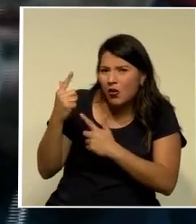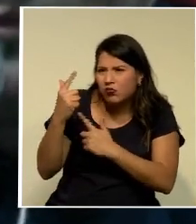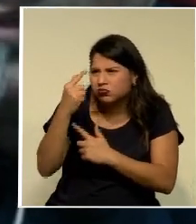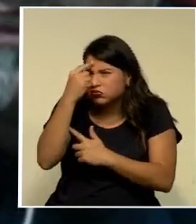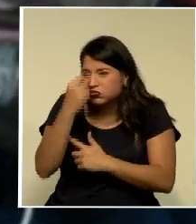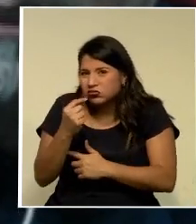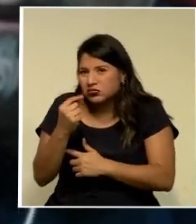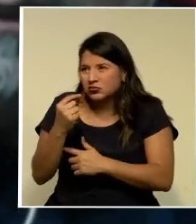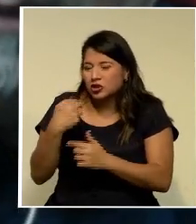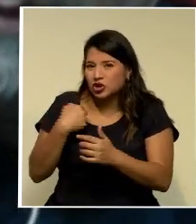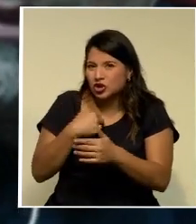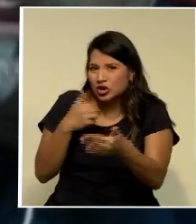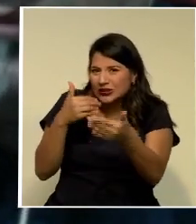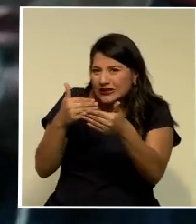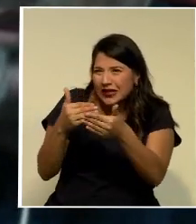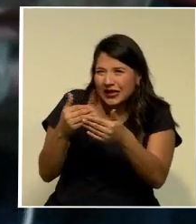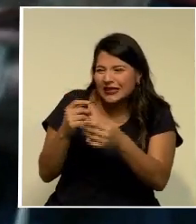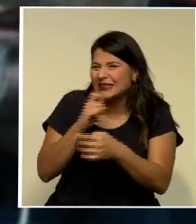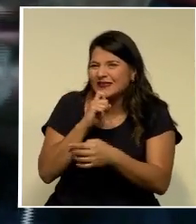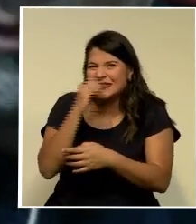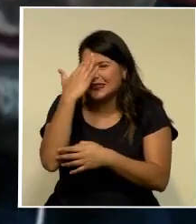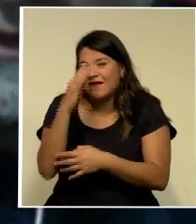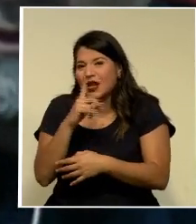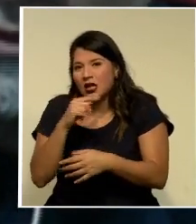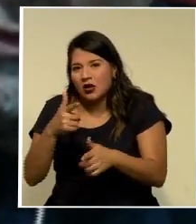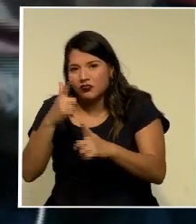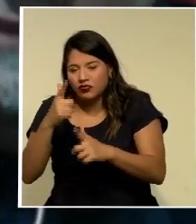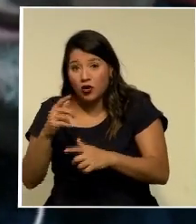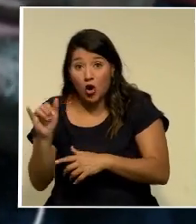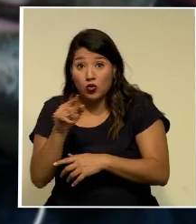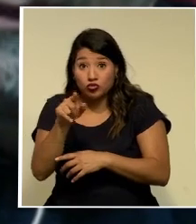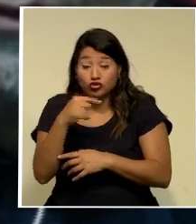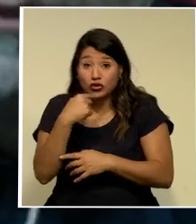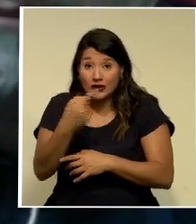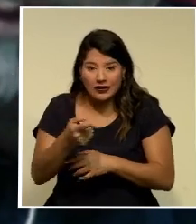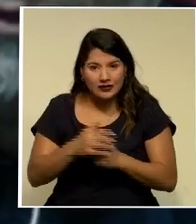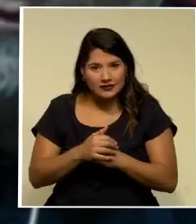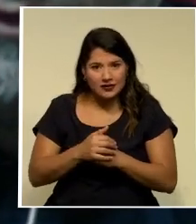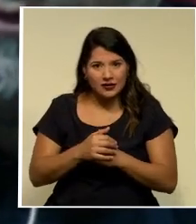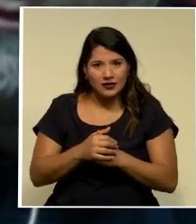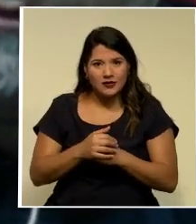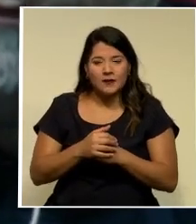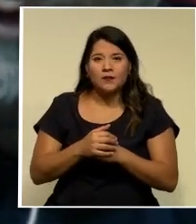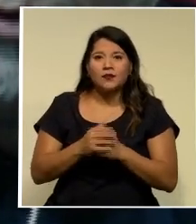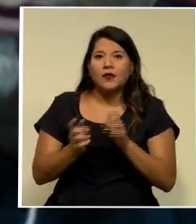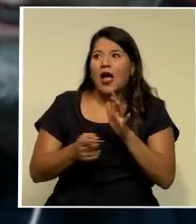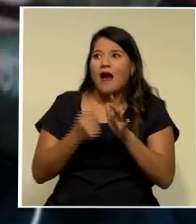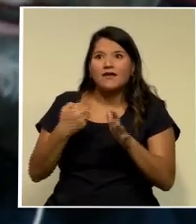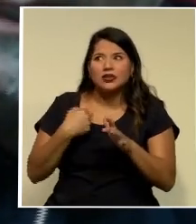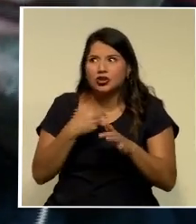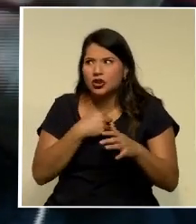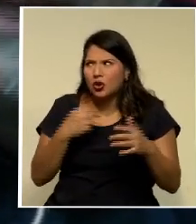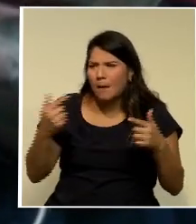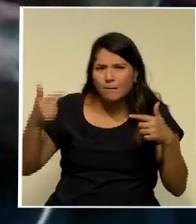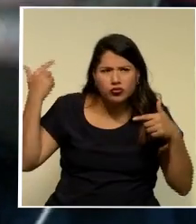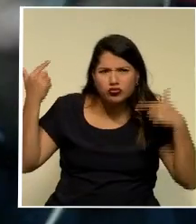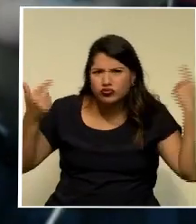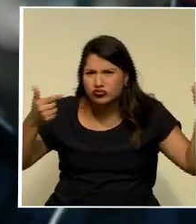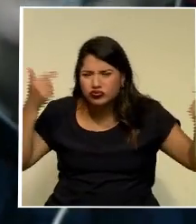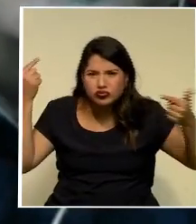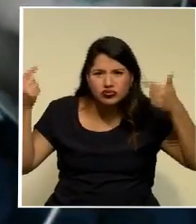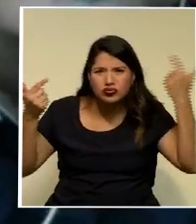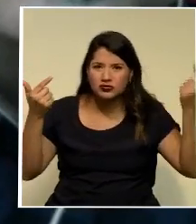está muy cerca, pero es muy difícil. Y como dices tú, es que uno está en medio de un fuego cruzado y las balas no hacen